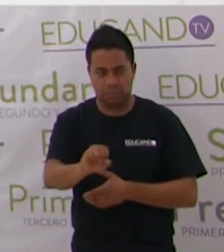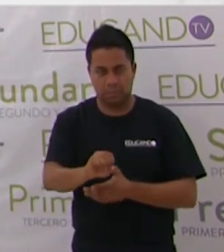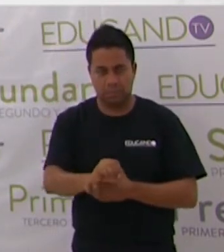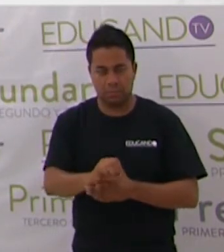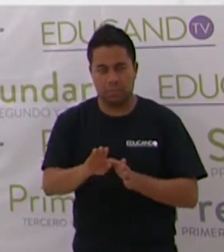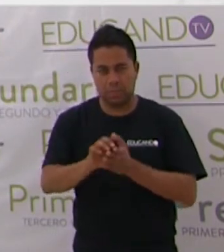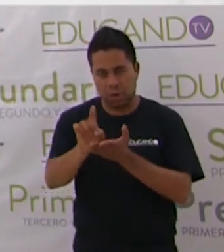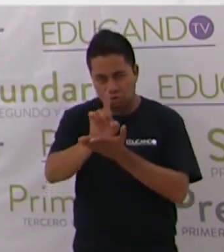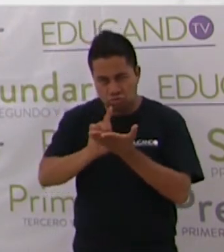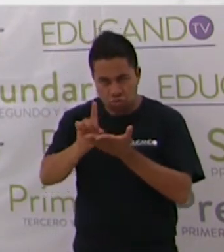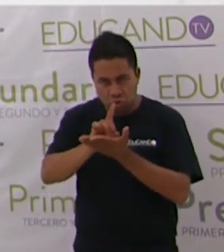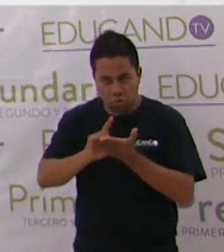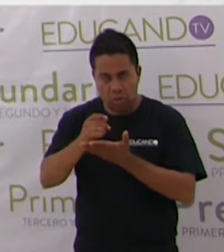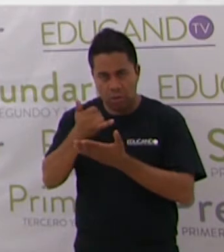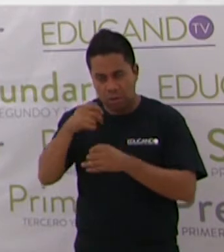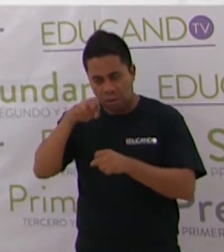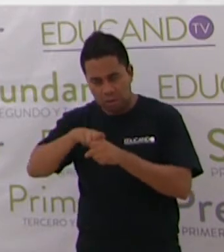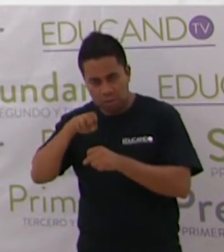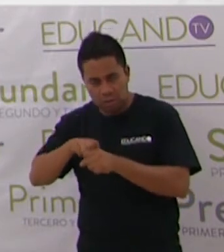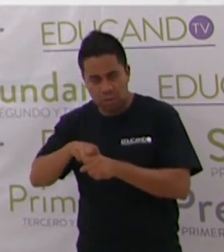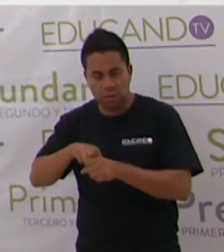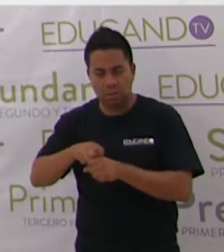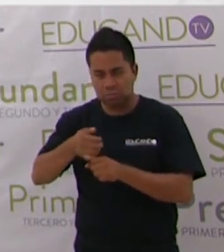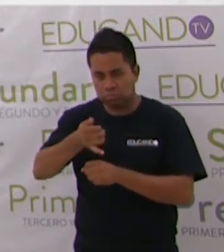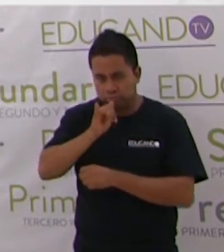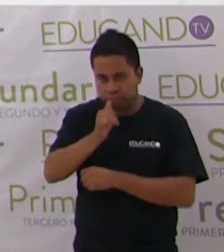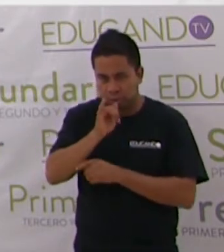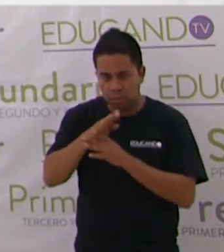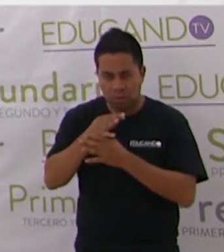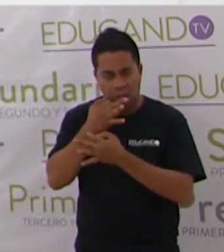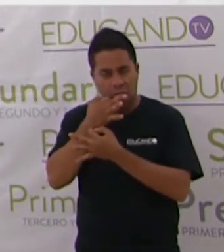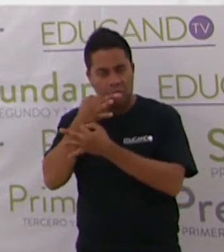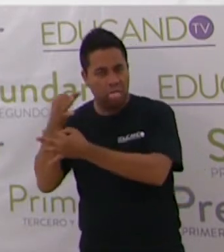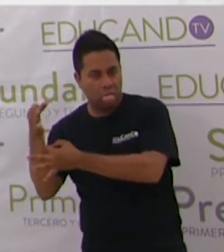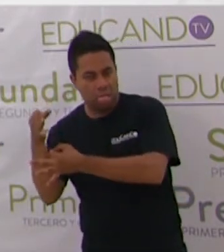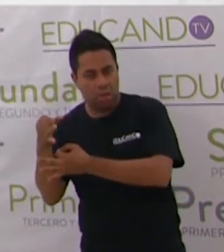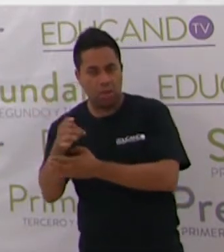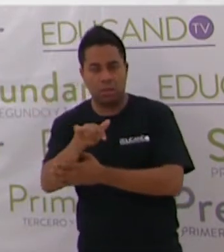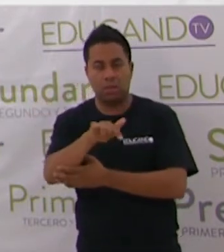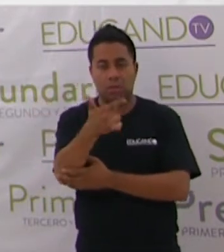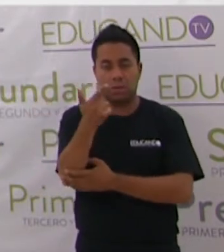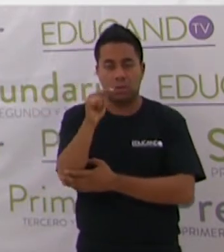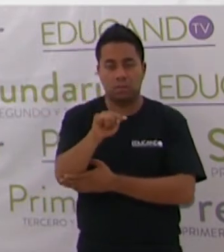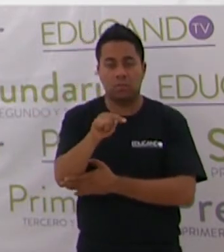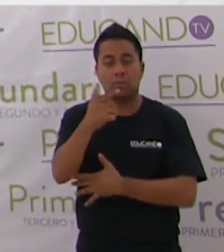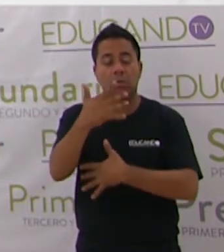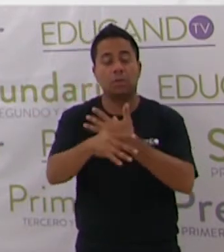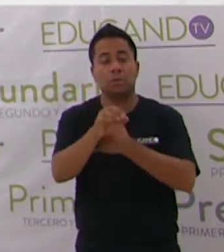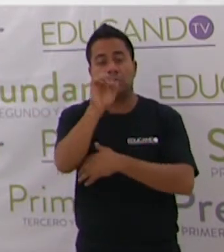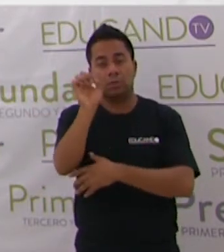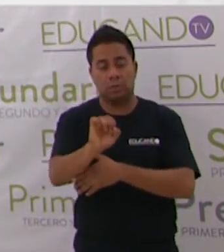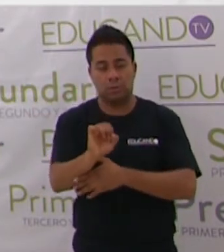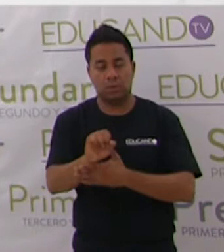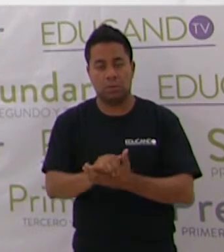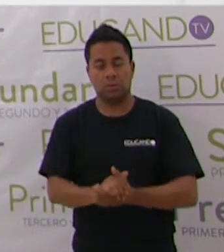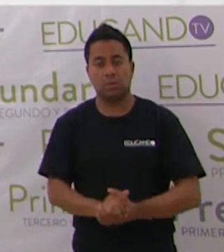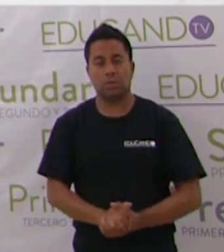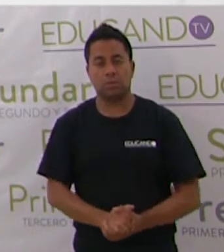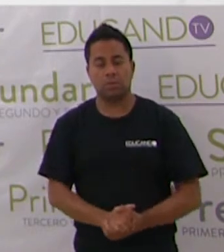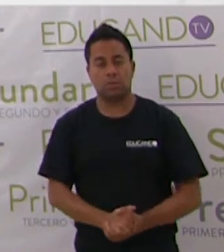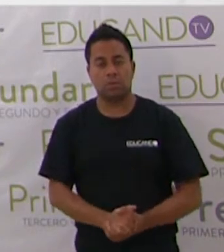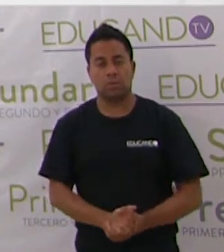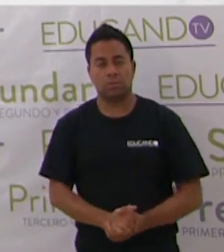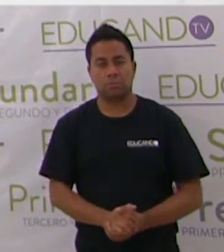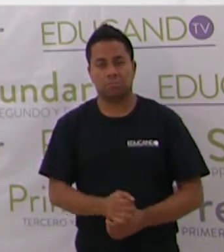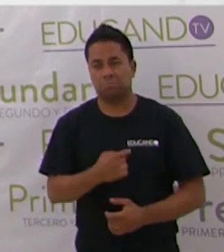22.5, drogadicción y alcoholismo los absorbe. Y el 12.15, nada más,